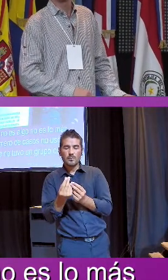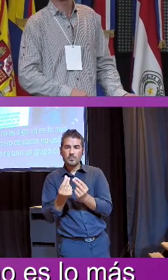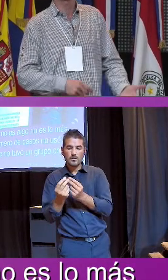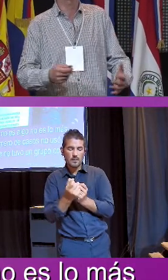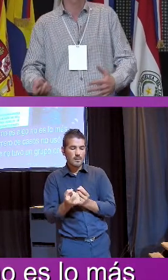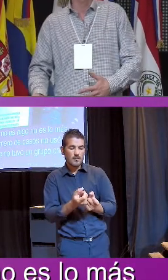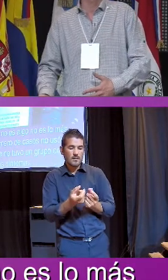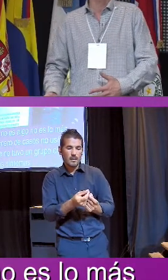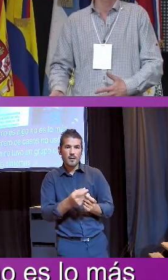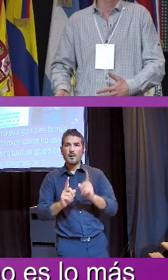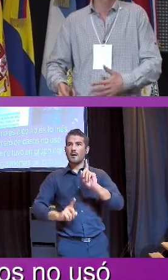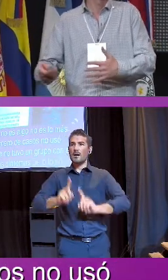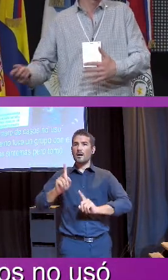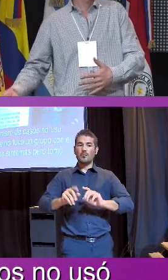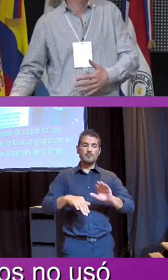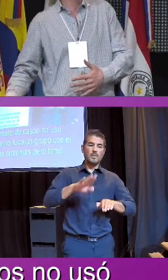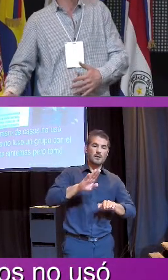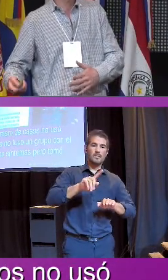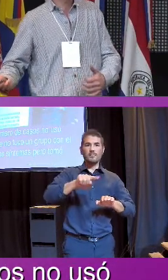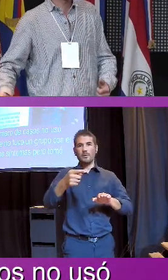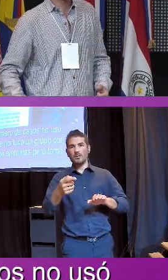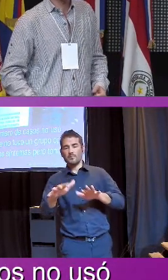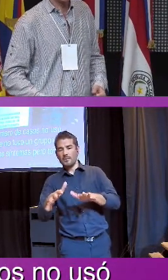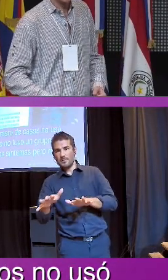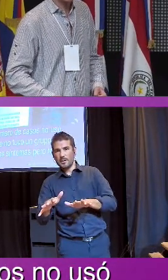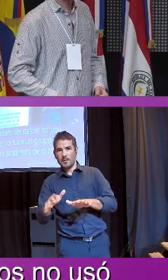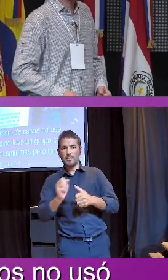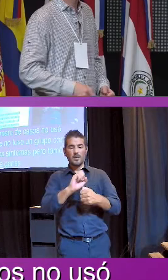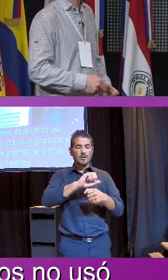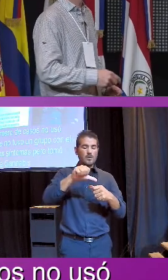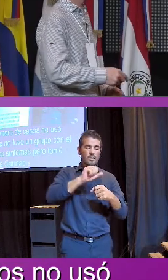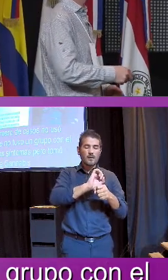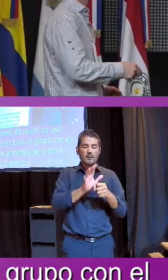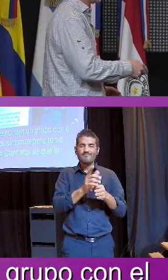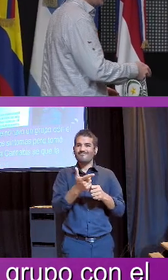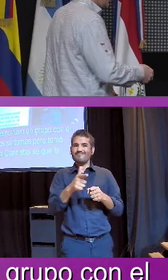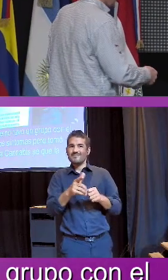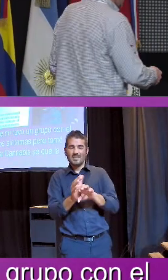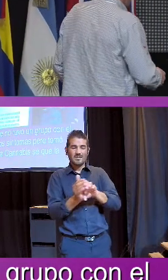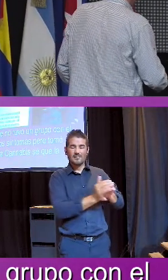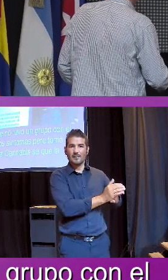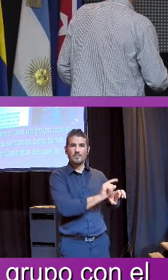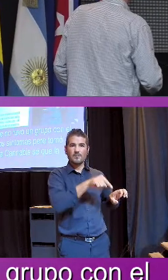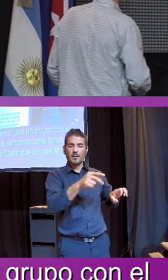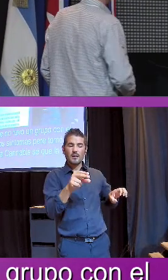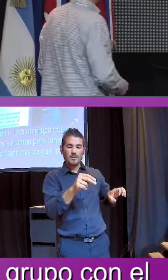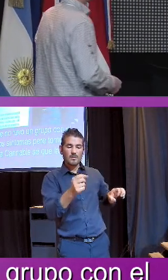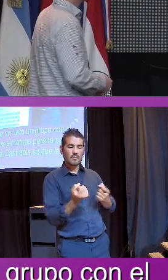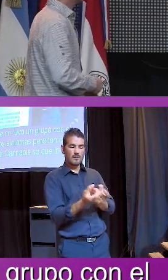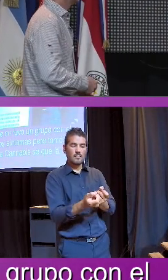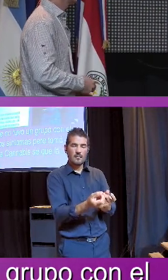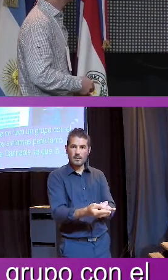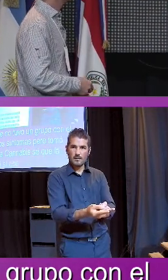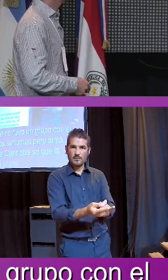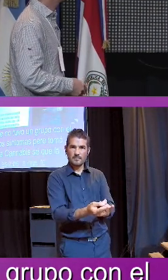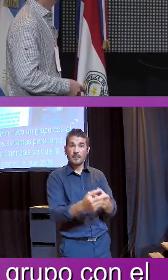los mismos síntomas, pero tomó algo que era parecido pero no tenía cannabis, ¿sí? Que es la forma de saber con más certeza si eso es